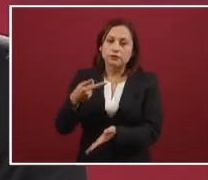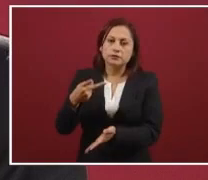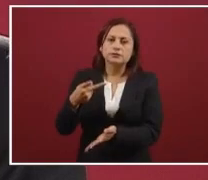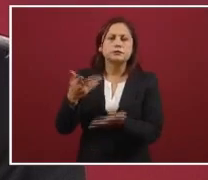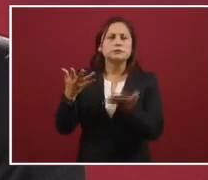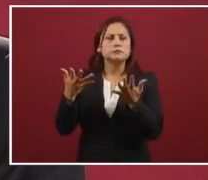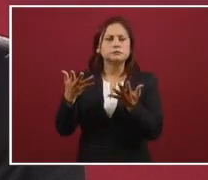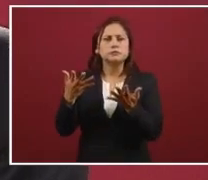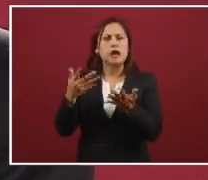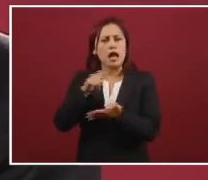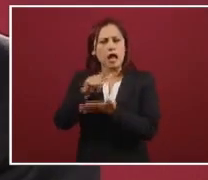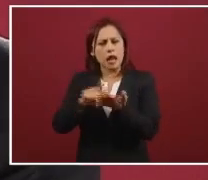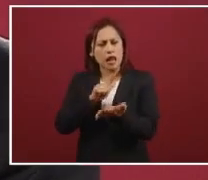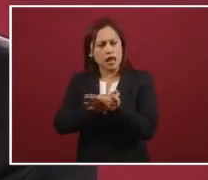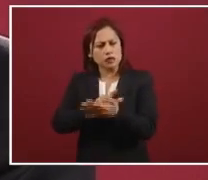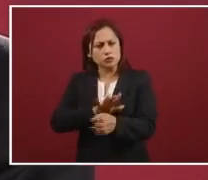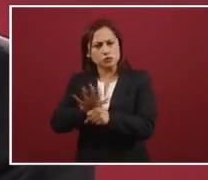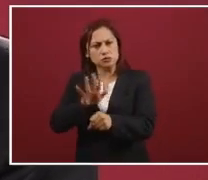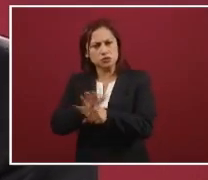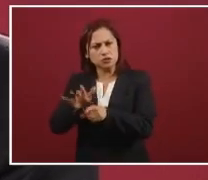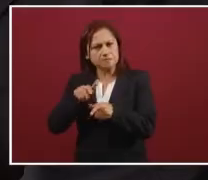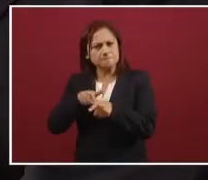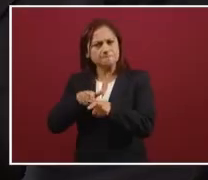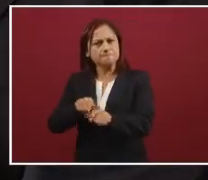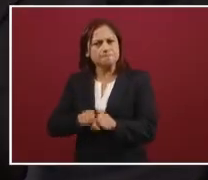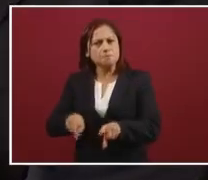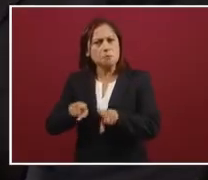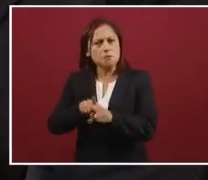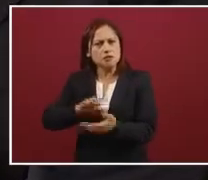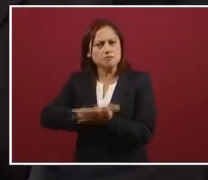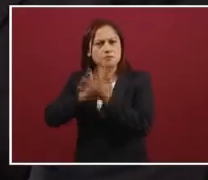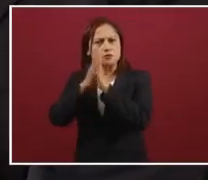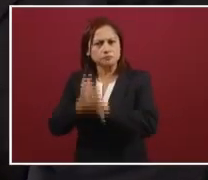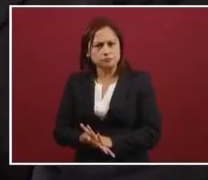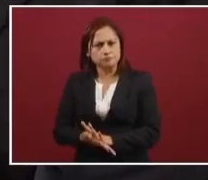dar marcha atrás. A ver, que les cueste trabajo